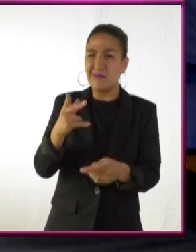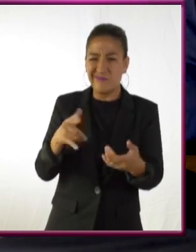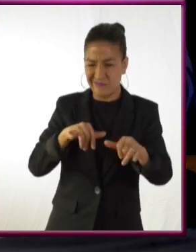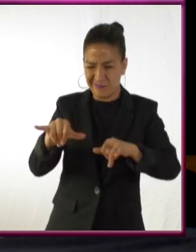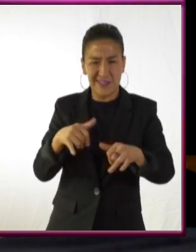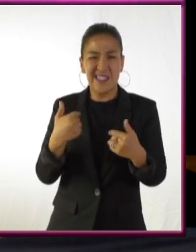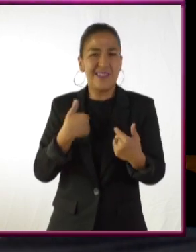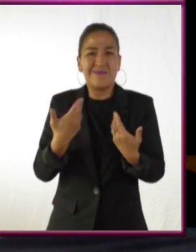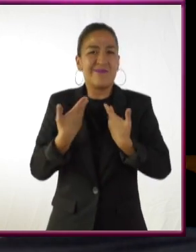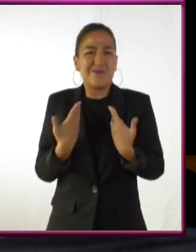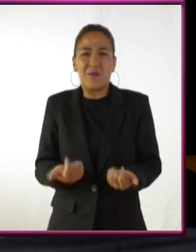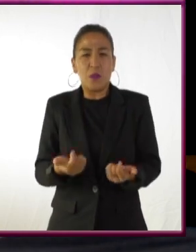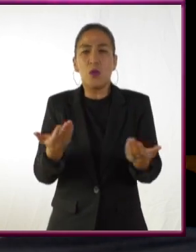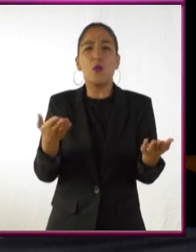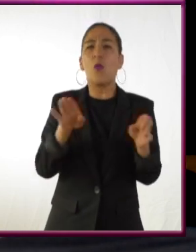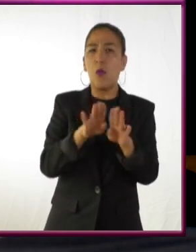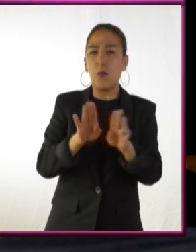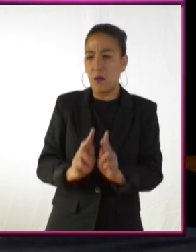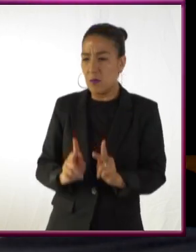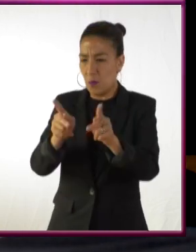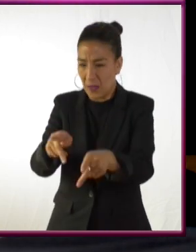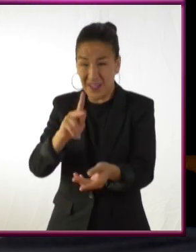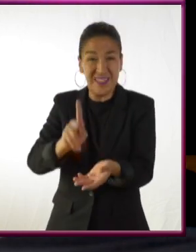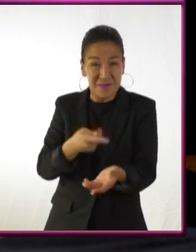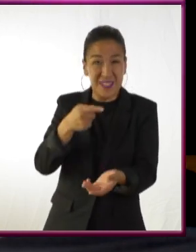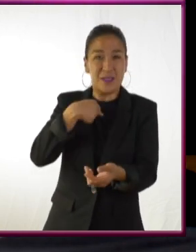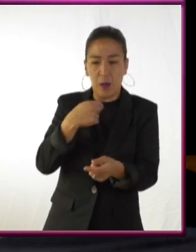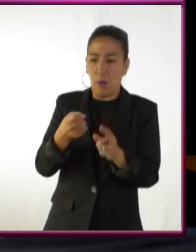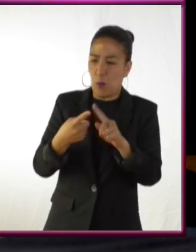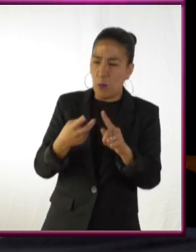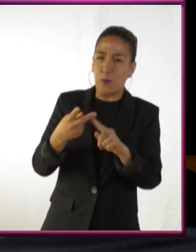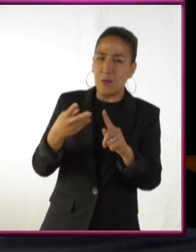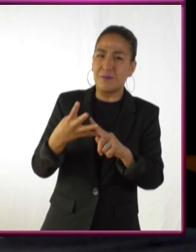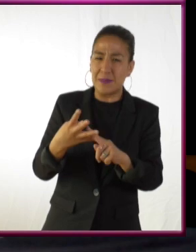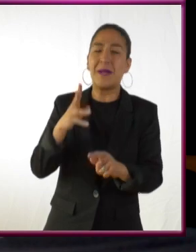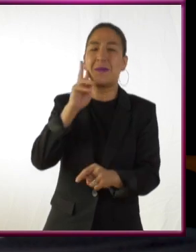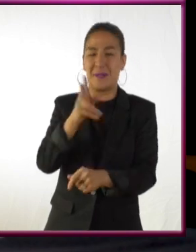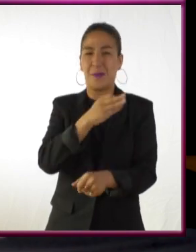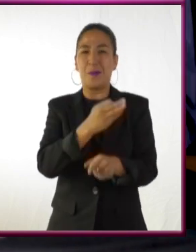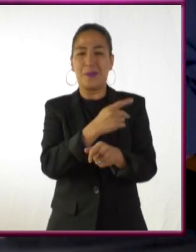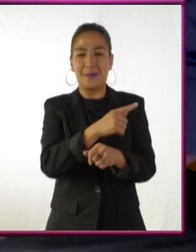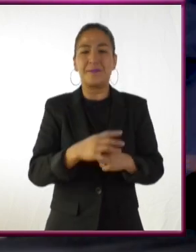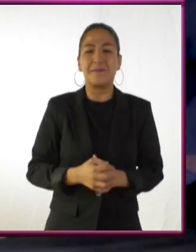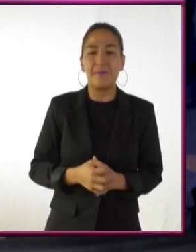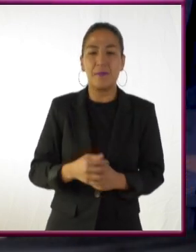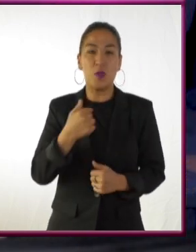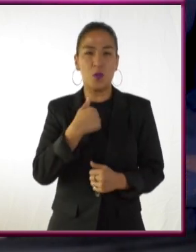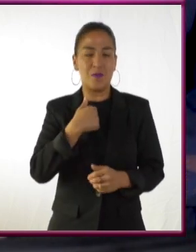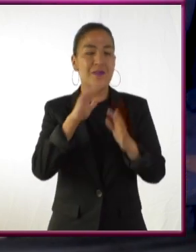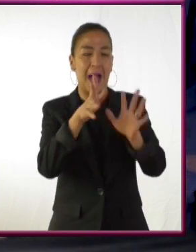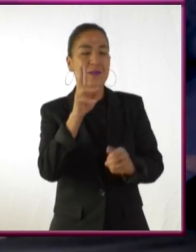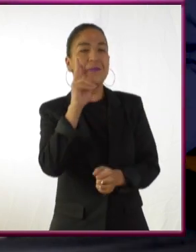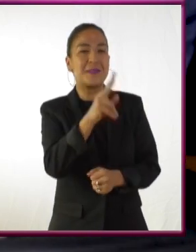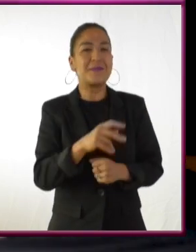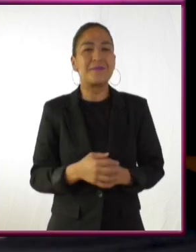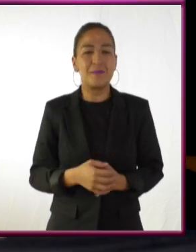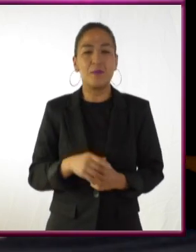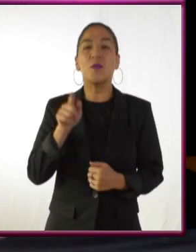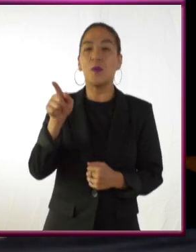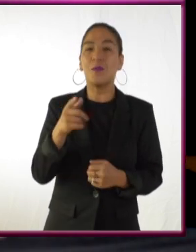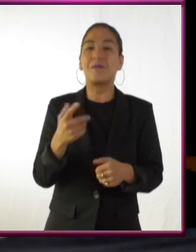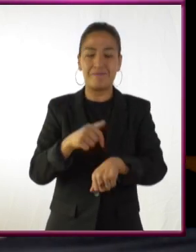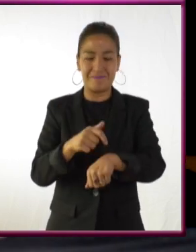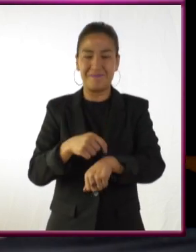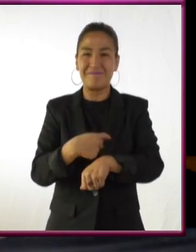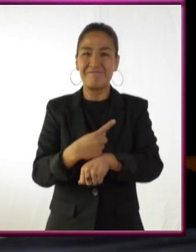con cuidado el mapa. Tengo que A ver. encontrar los puentes y contarlos. Te lo pongo aquí, a ver. Yo ya los localicé, ¿eh?